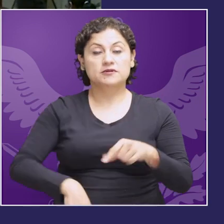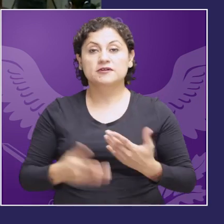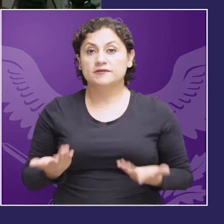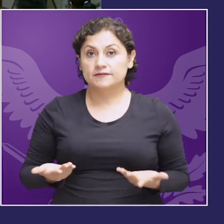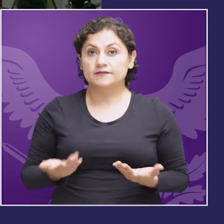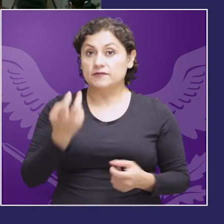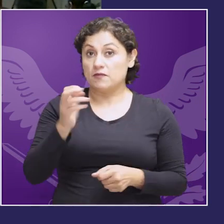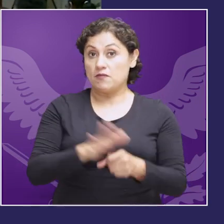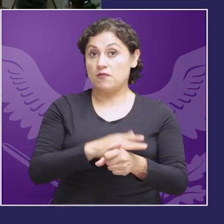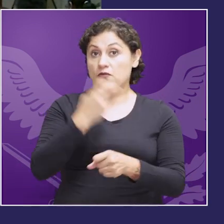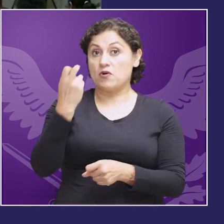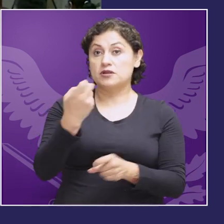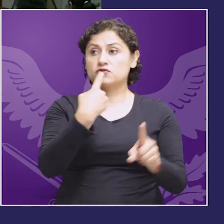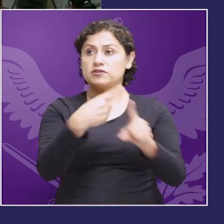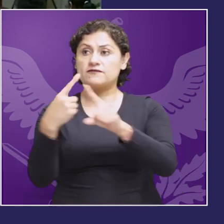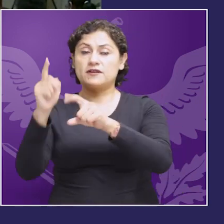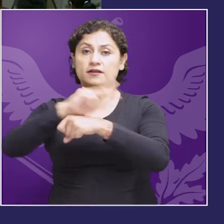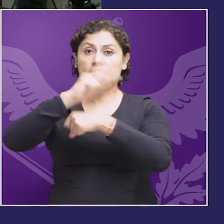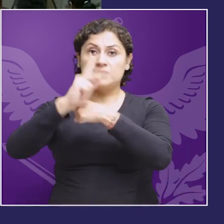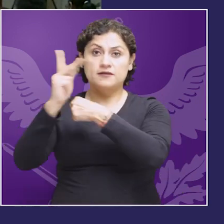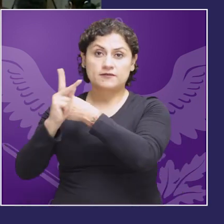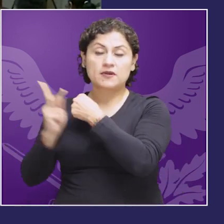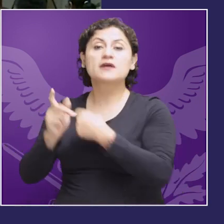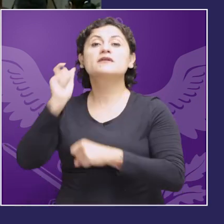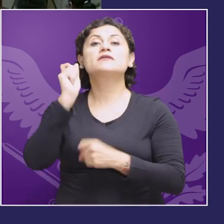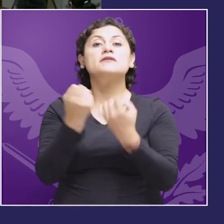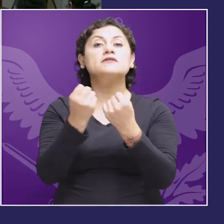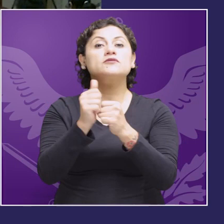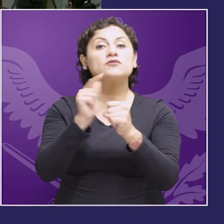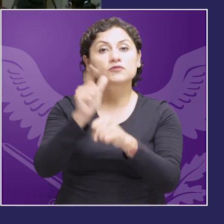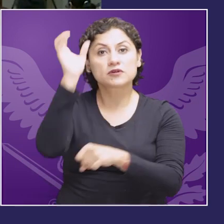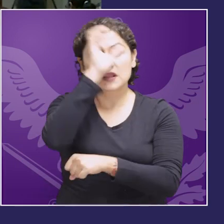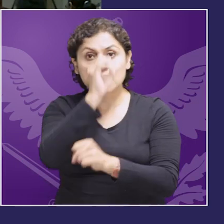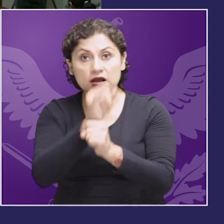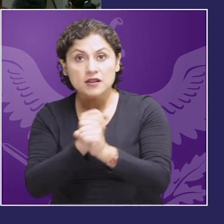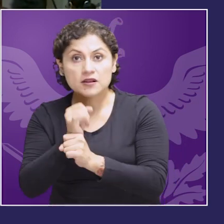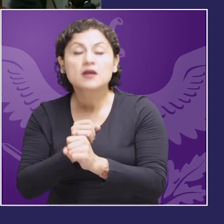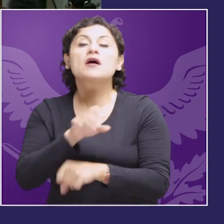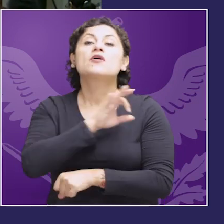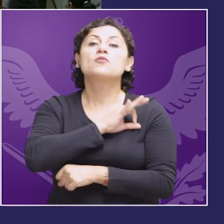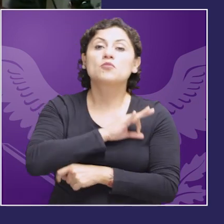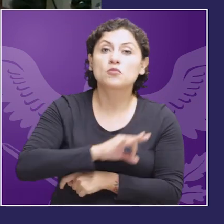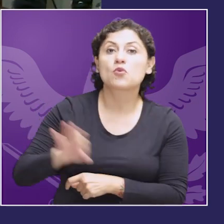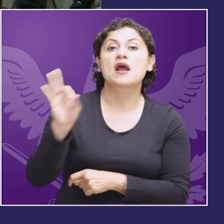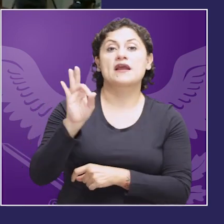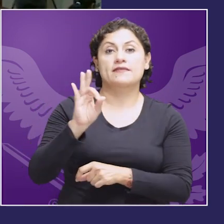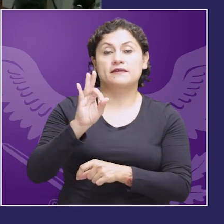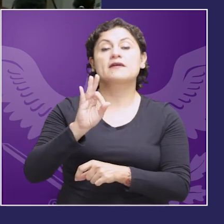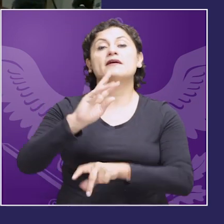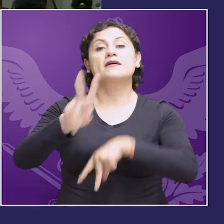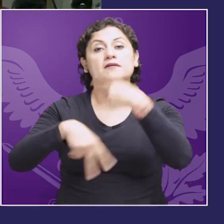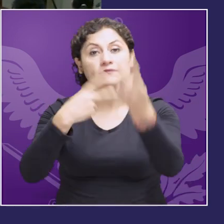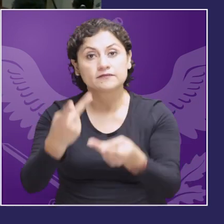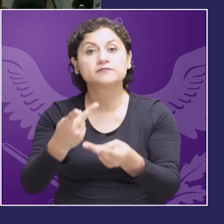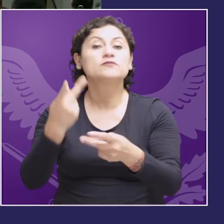para que éste se brinde una respuesta oportuna, de calidad y sin ningún tipo de discriminación. Así, no es gratuito que en varios